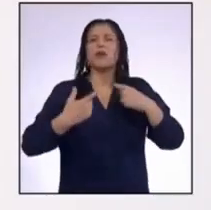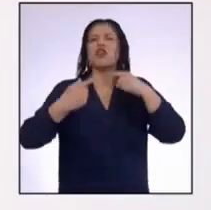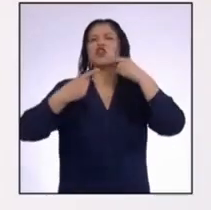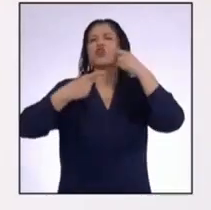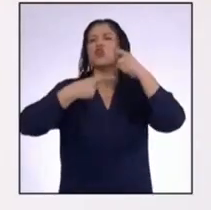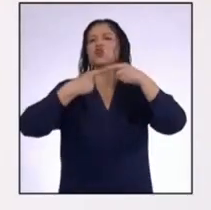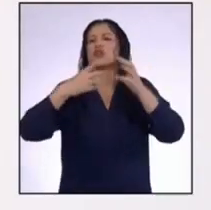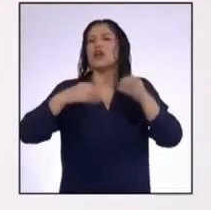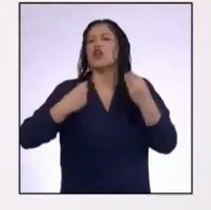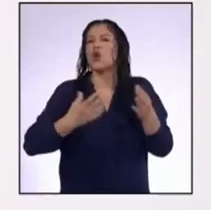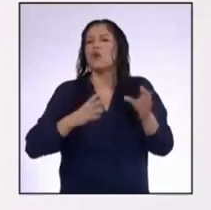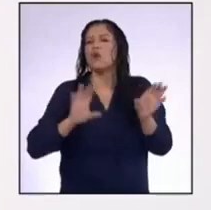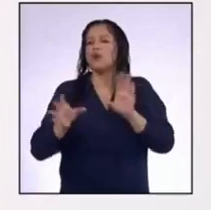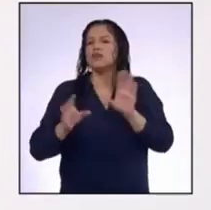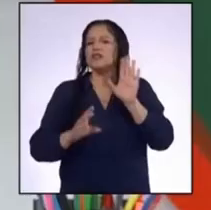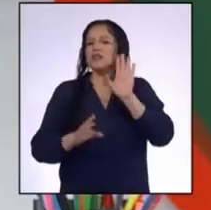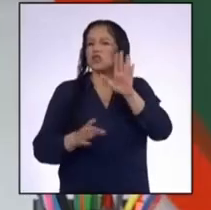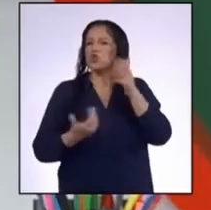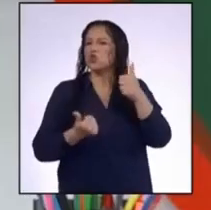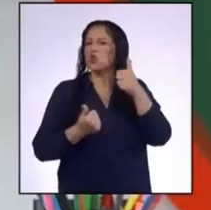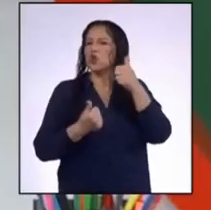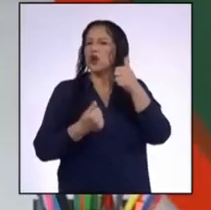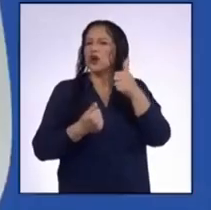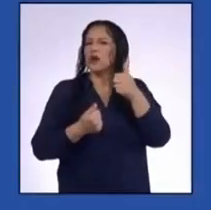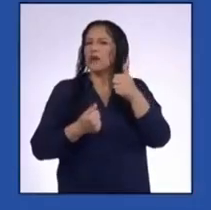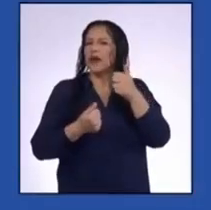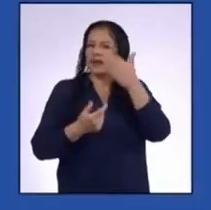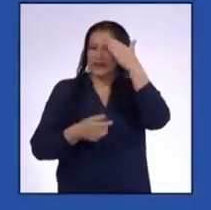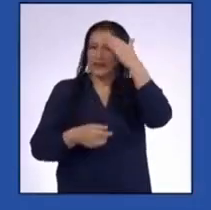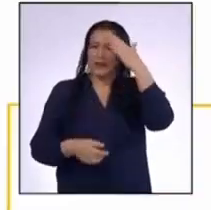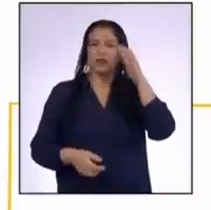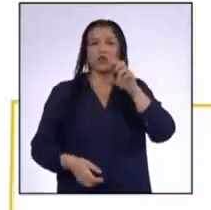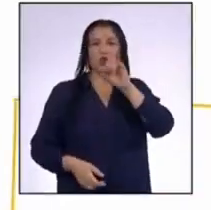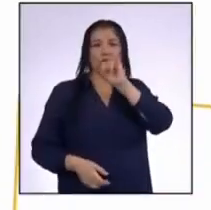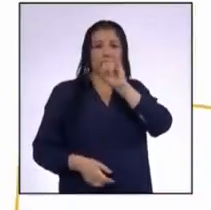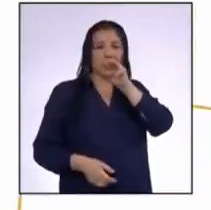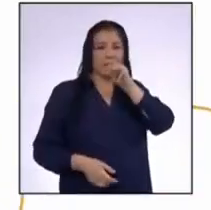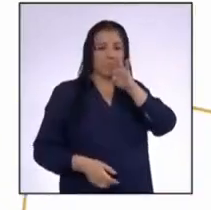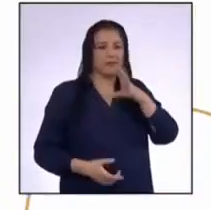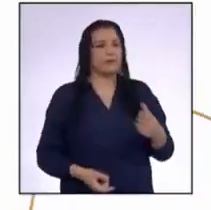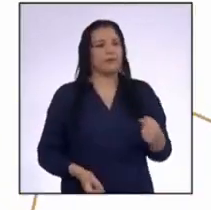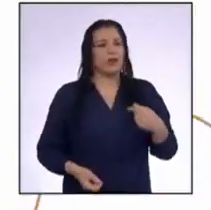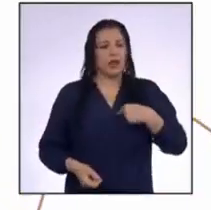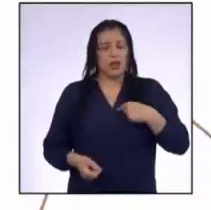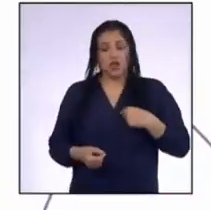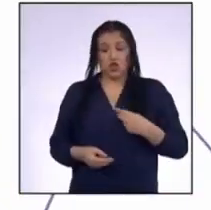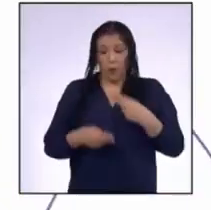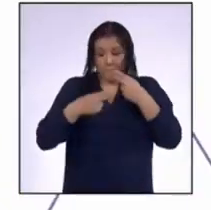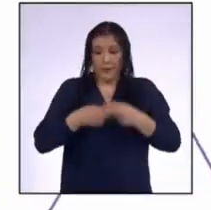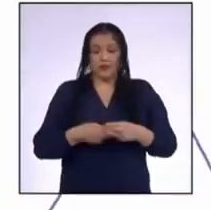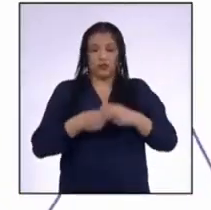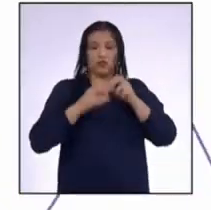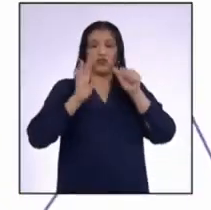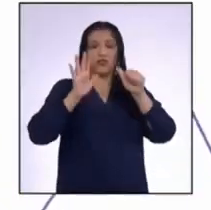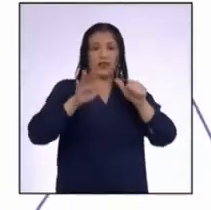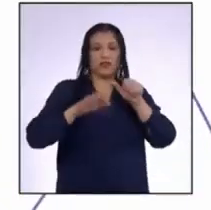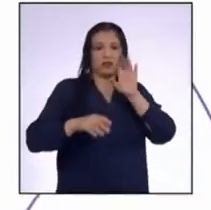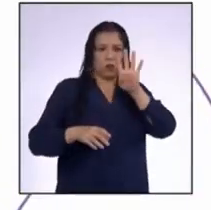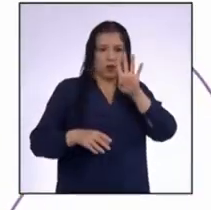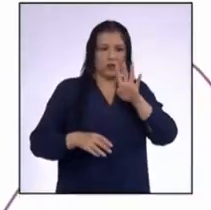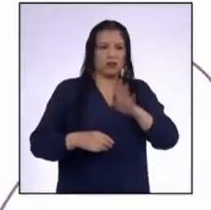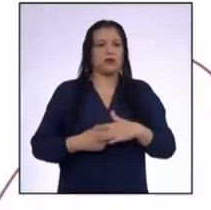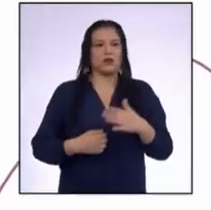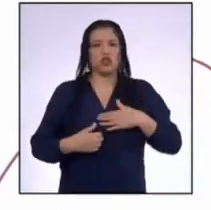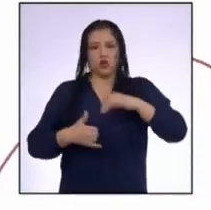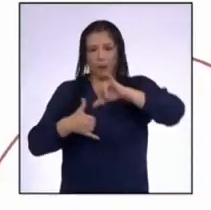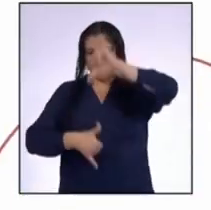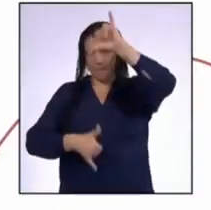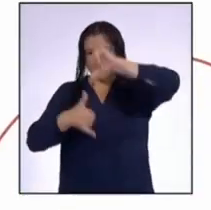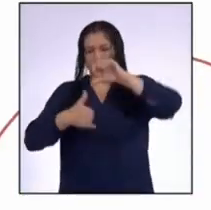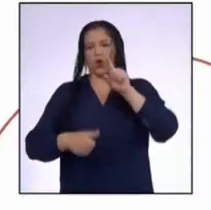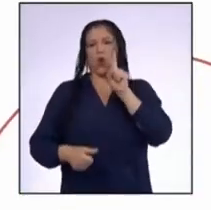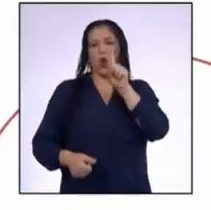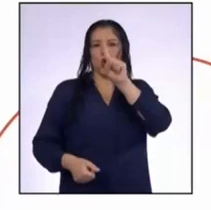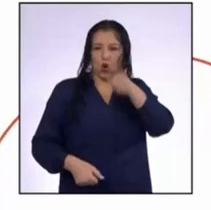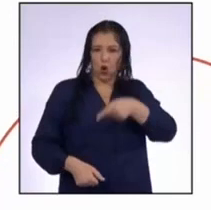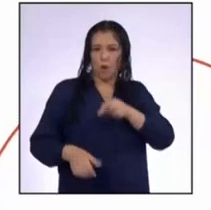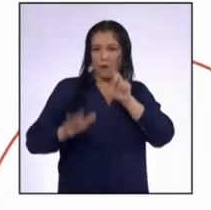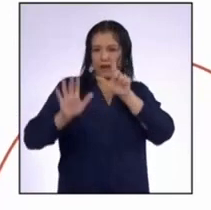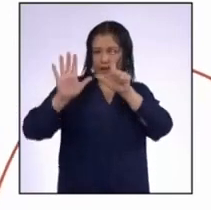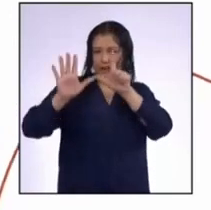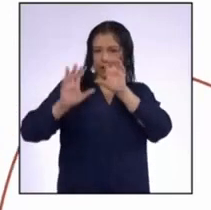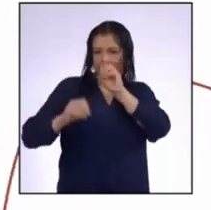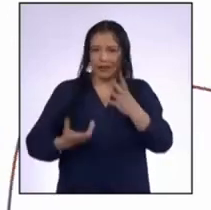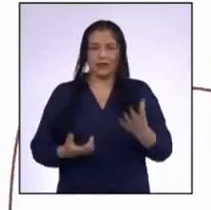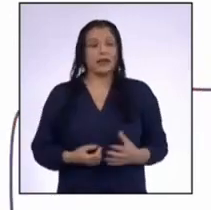contar cómo hiciste el cálculo? Sí, claro, profesora. Yo peso 64 kilogramos y mido 1,70